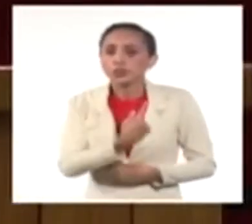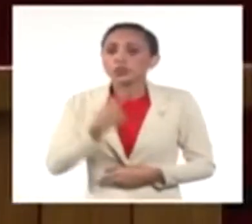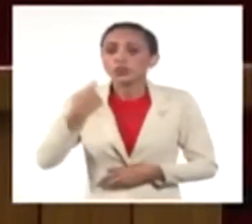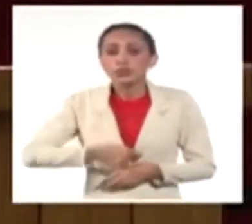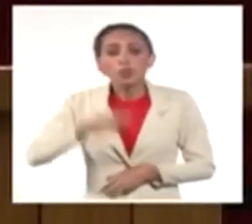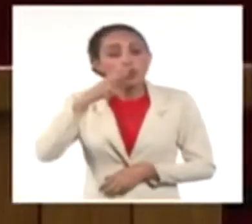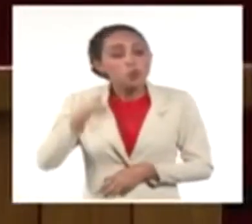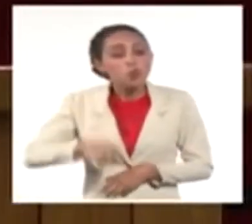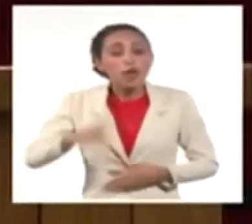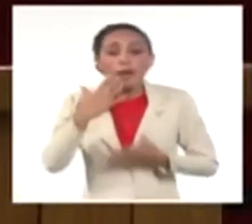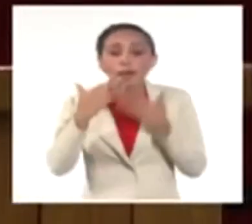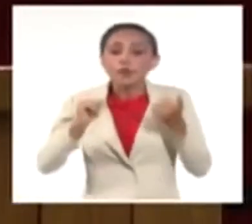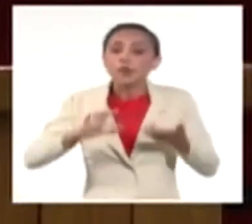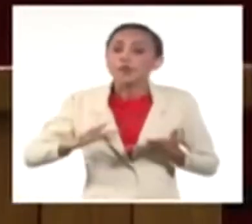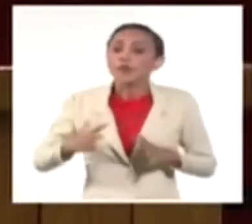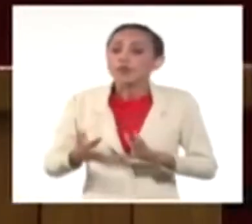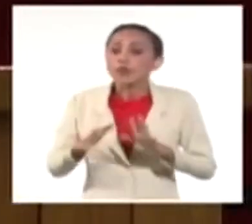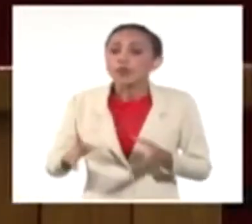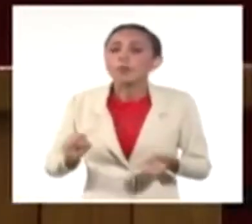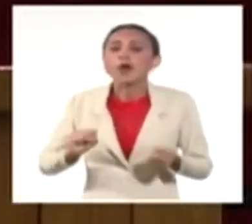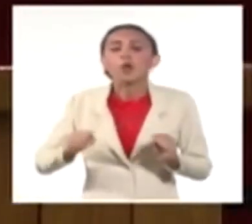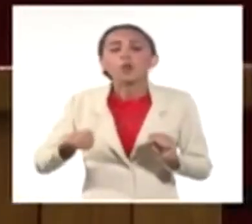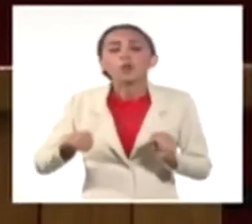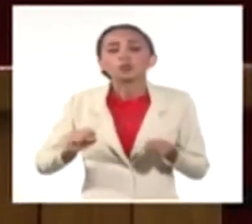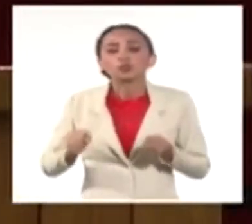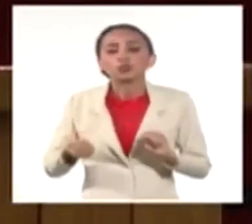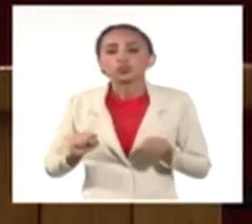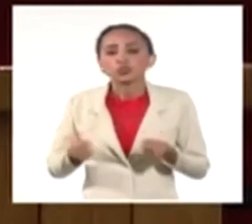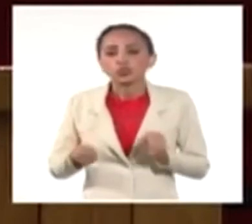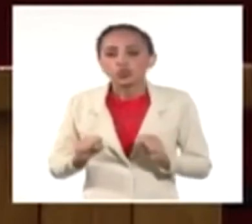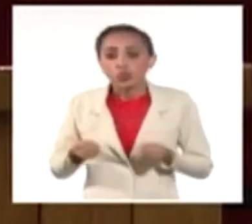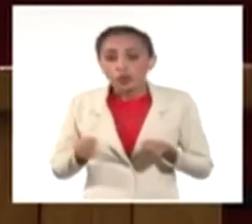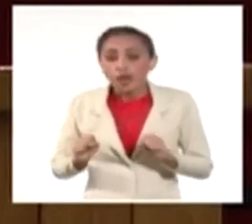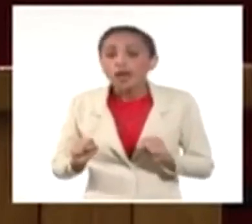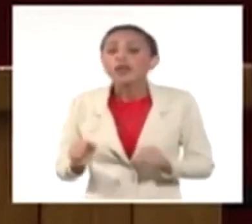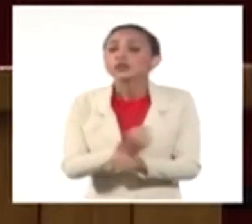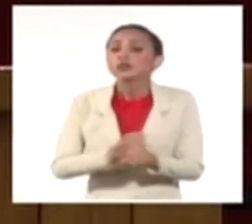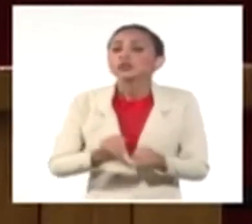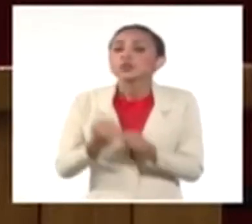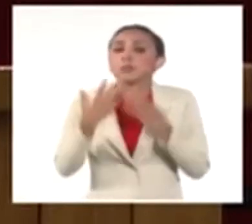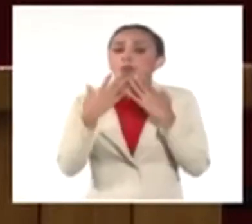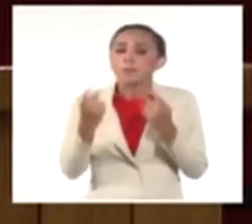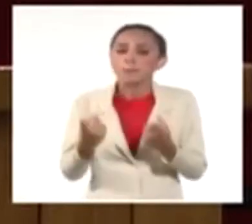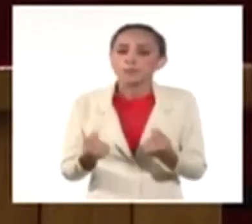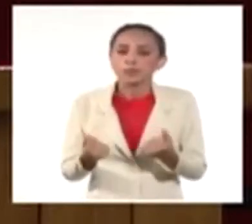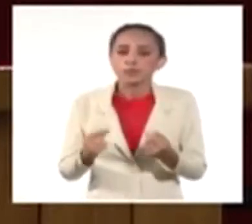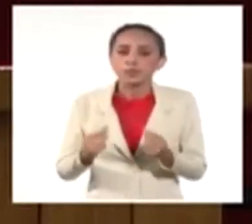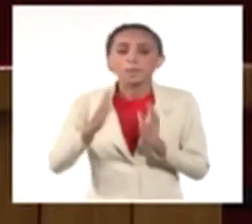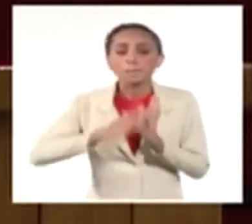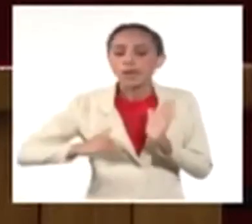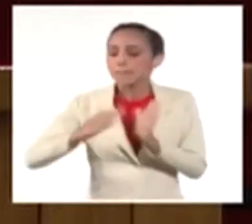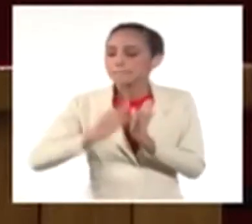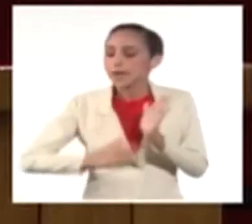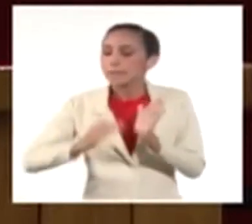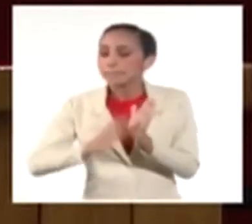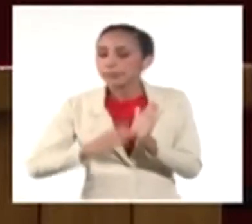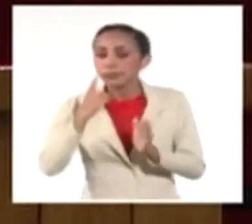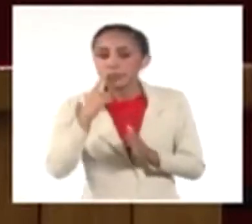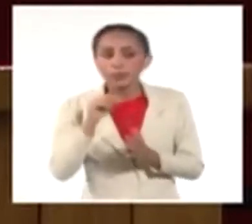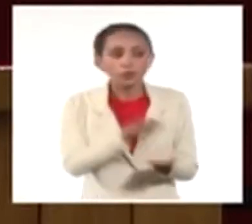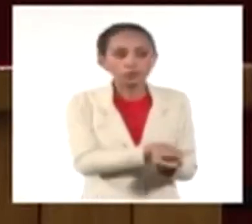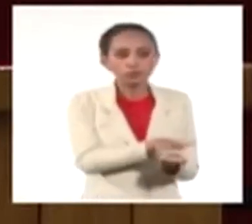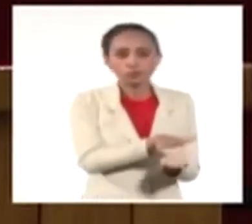mejor manera de controlar la mejor ejecución de los presupuestos de manera mensual, para que no se acumulen